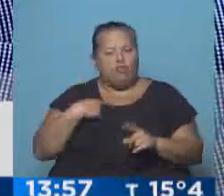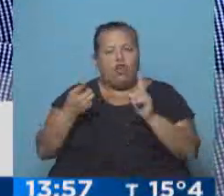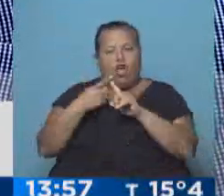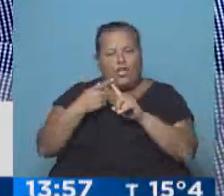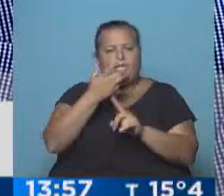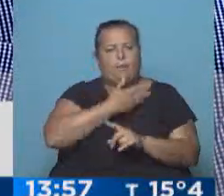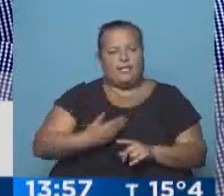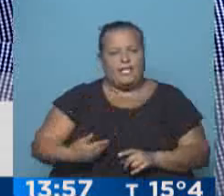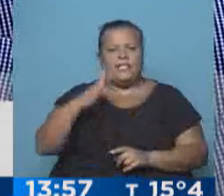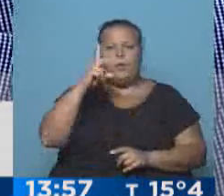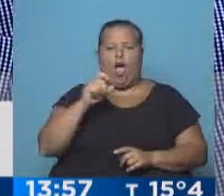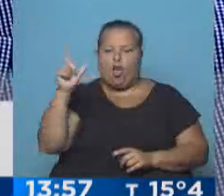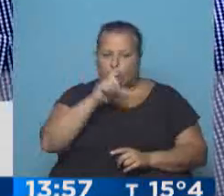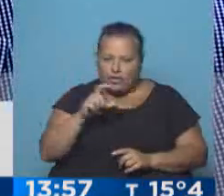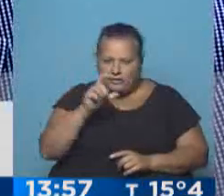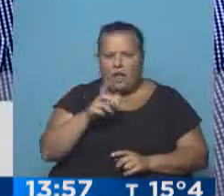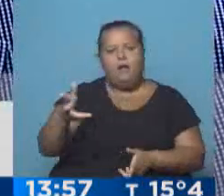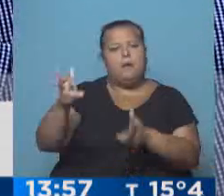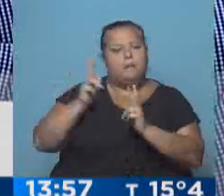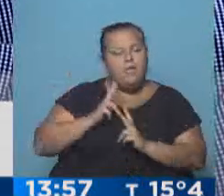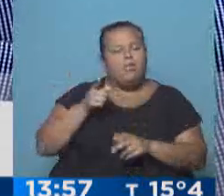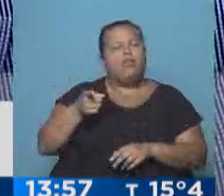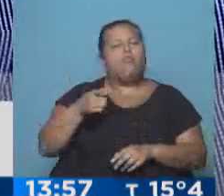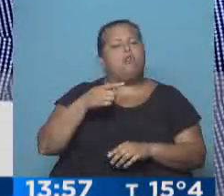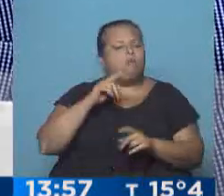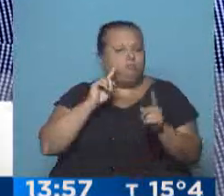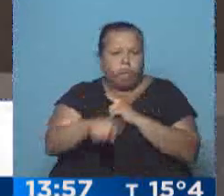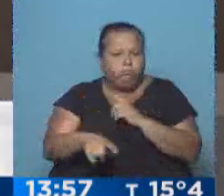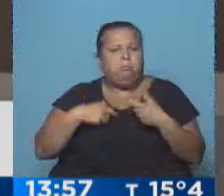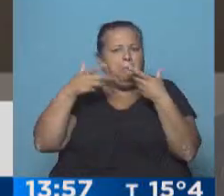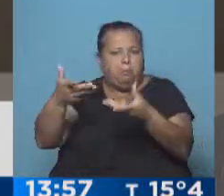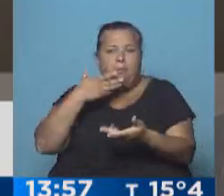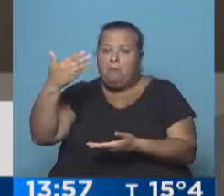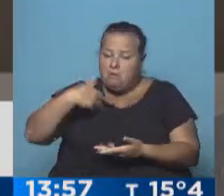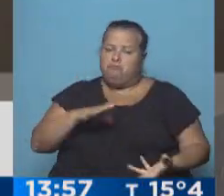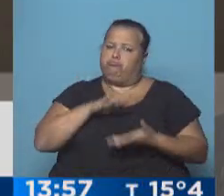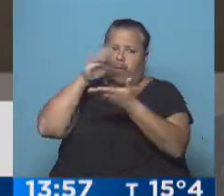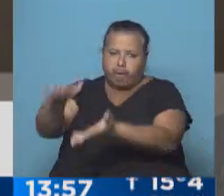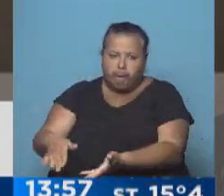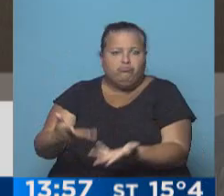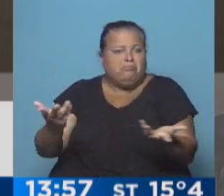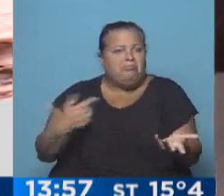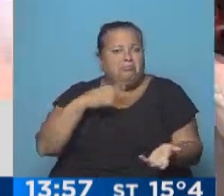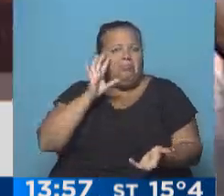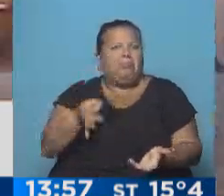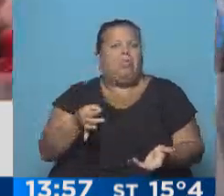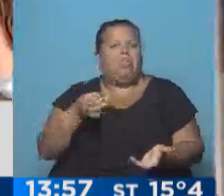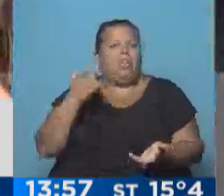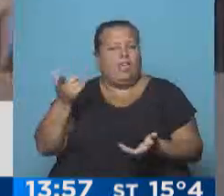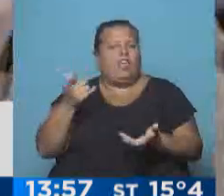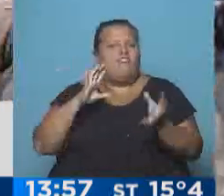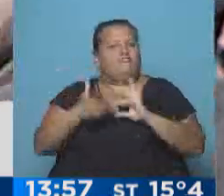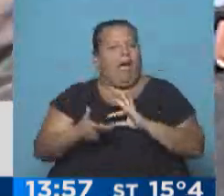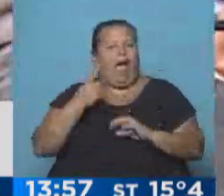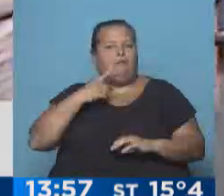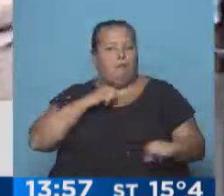con el presidente del Banco Central, quien nos ha manifestado que espontáneamente había entregado la documentación, con lo cual claramente vemos que hay una actitud